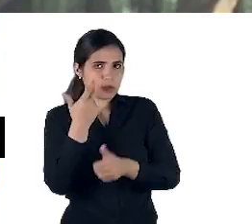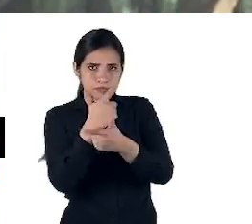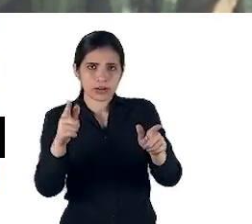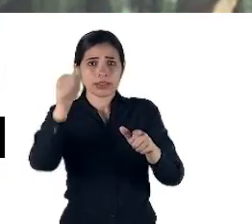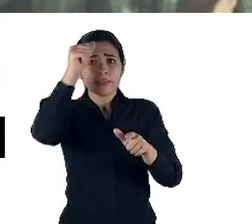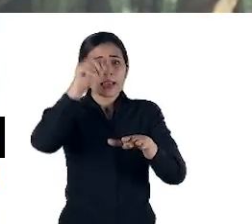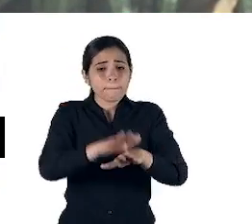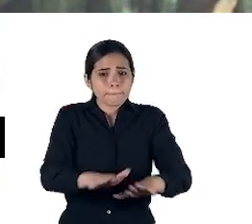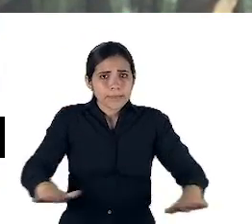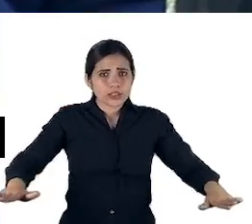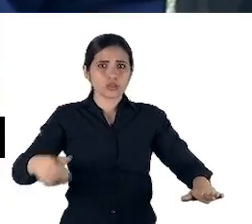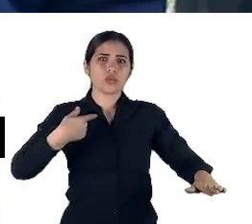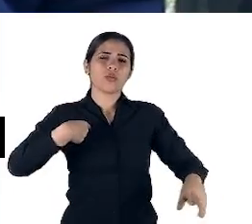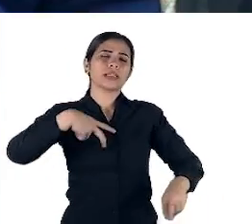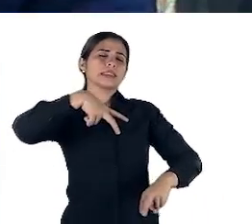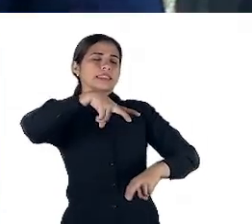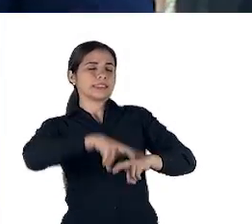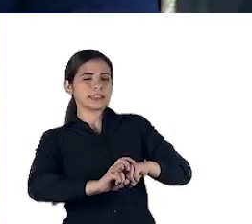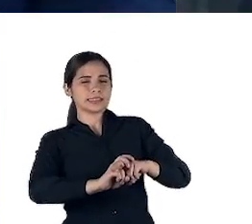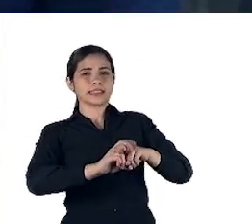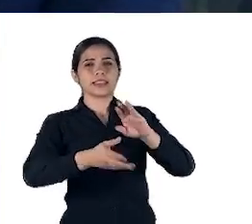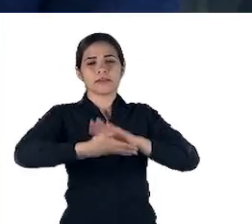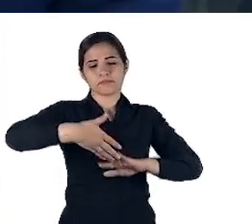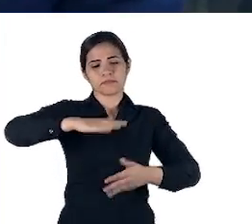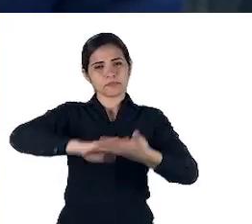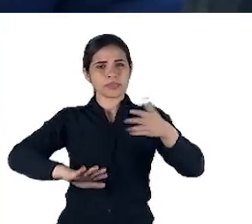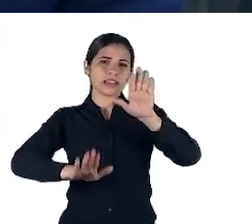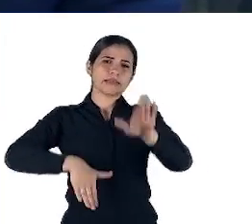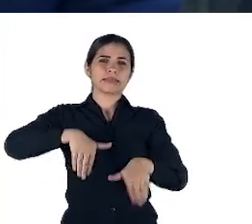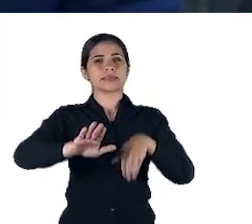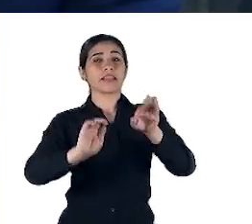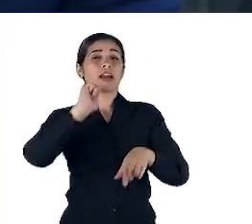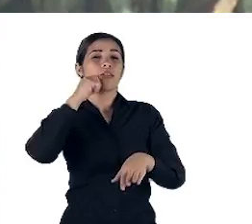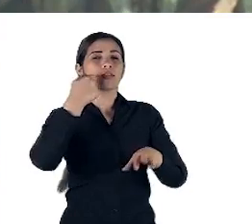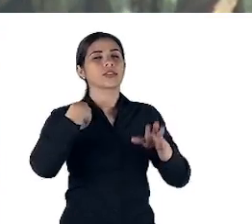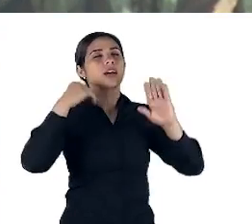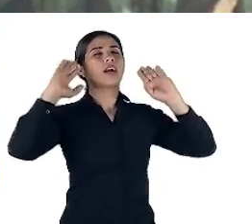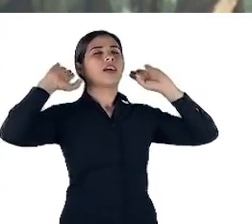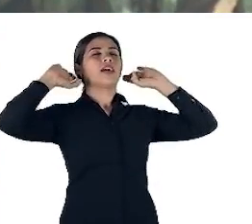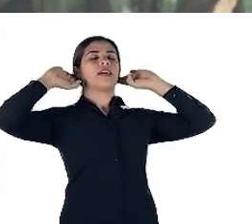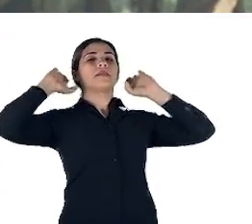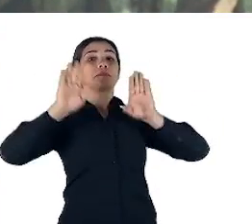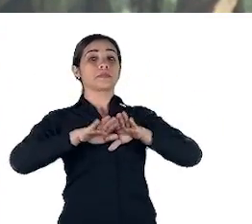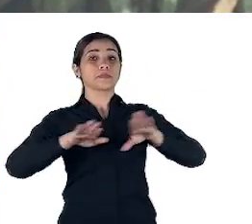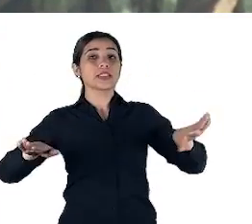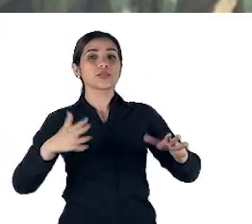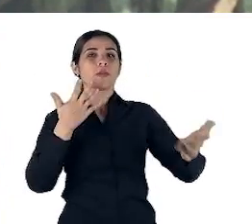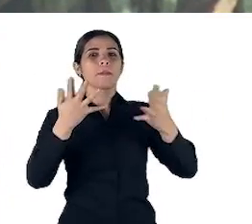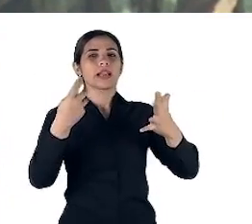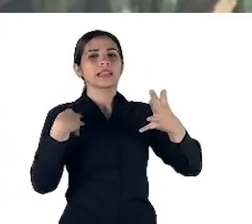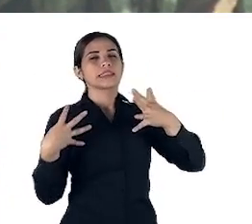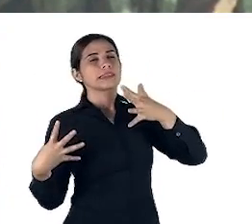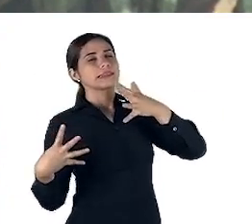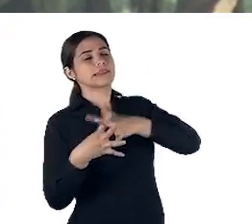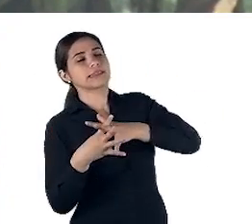gusto da descalzarse, sentarse en el suelo. O acostarse en el suelo. Acostarse, pareciera ser de que tu cuerpo hace contacto con la otra parte